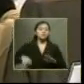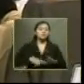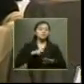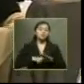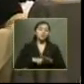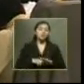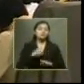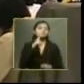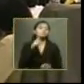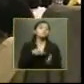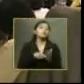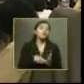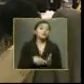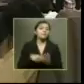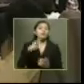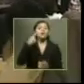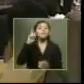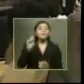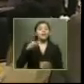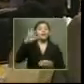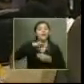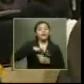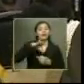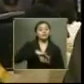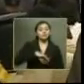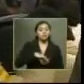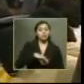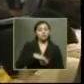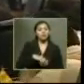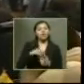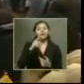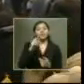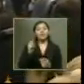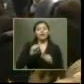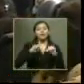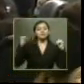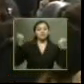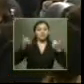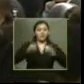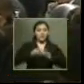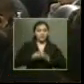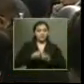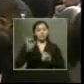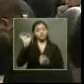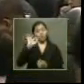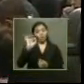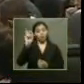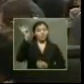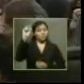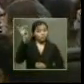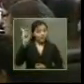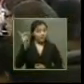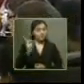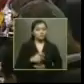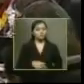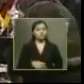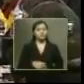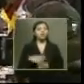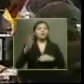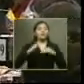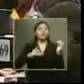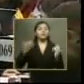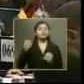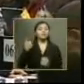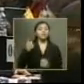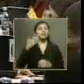ejemplo, para las elecciones de asambleístas o diputados, que tienen